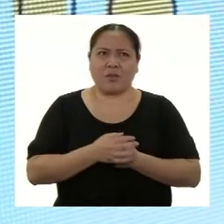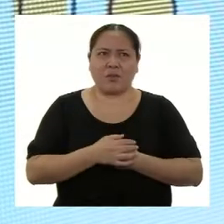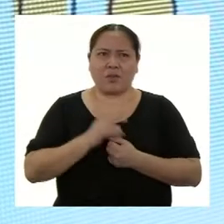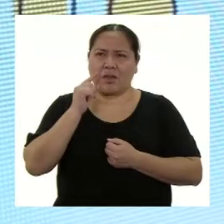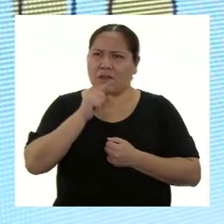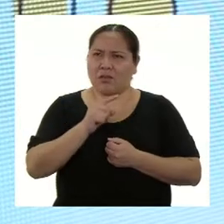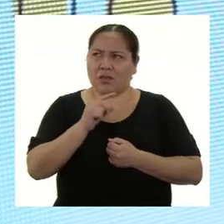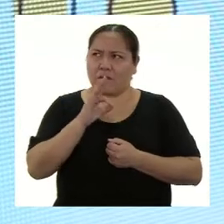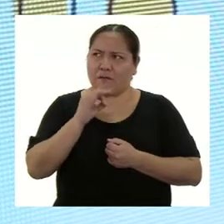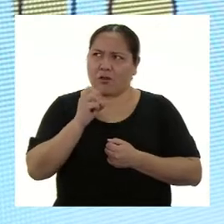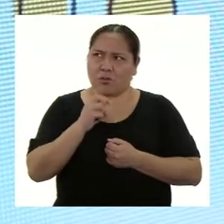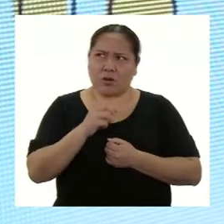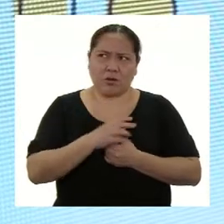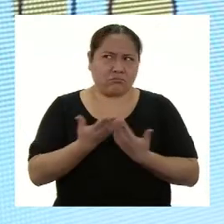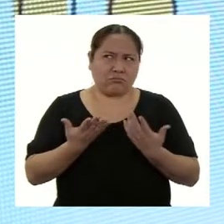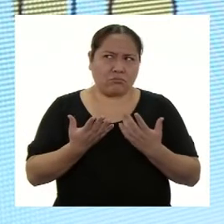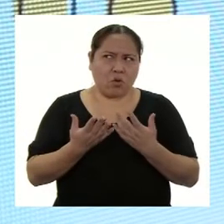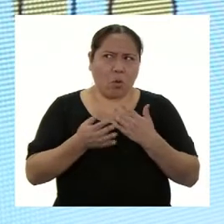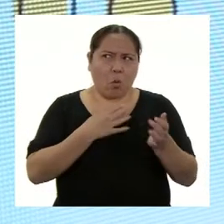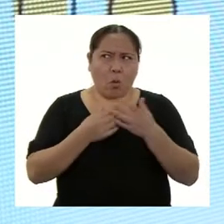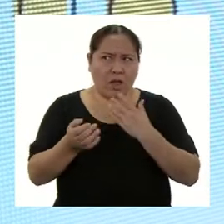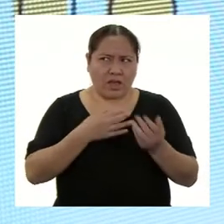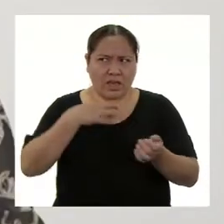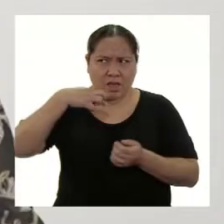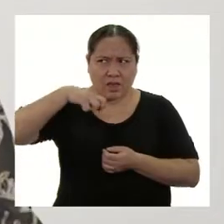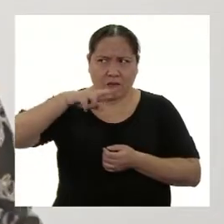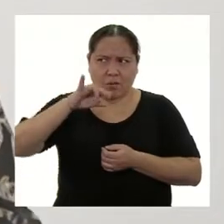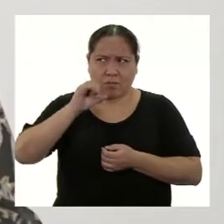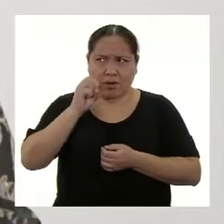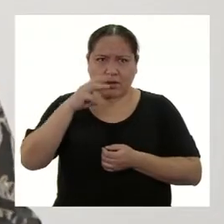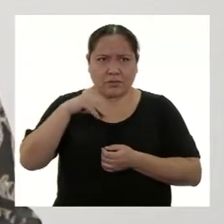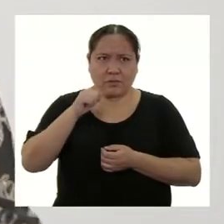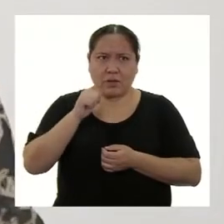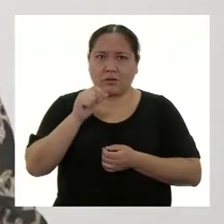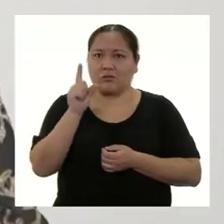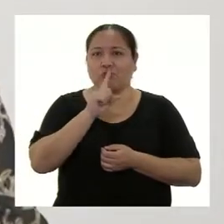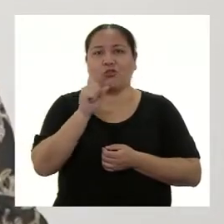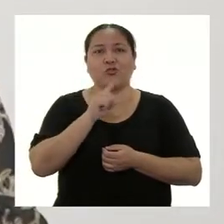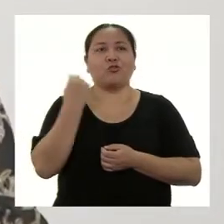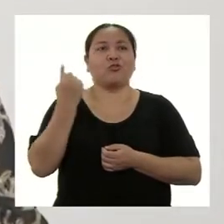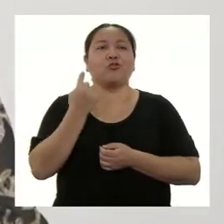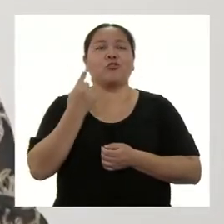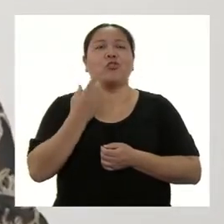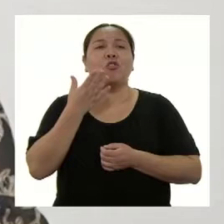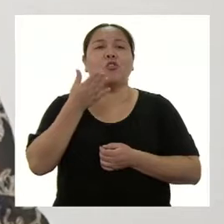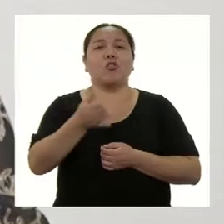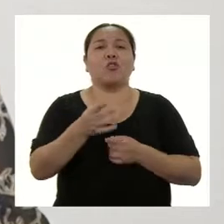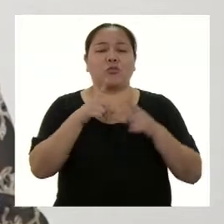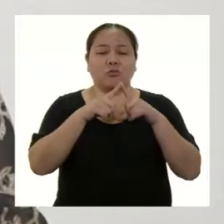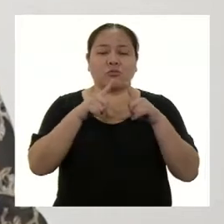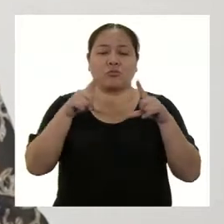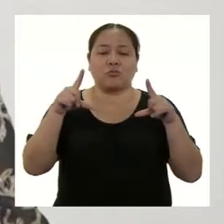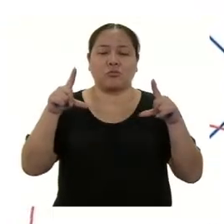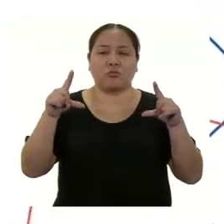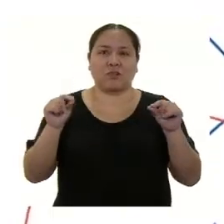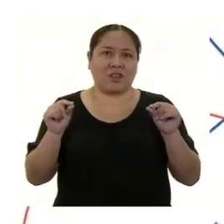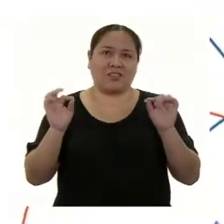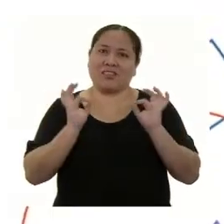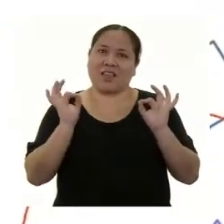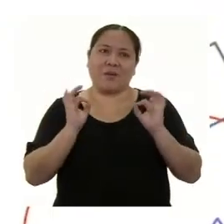fórmula funciona para calcular cualquier clase de prisma? No, solo se aplica en prismas